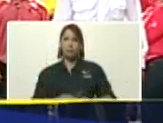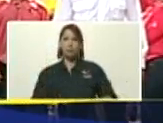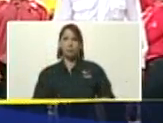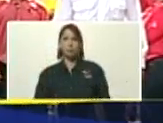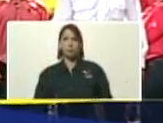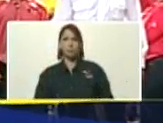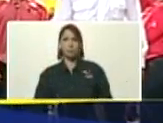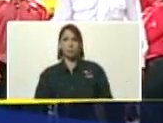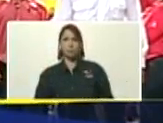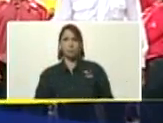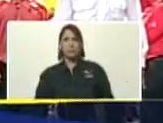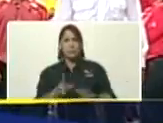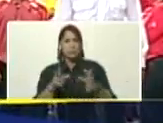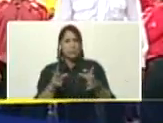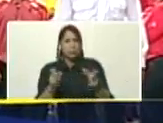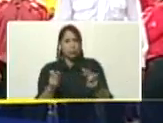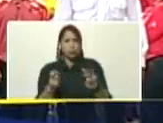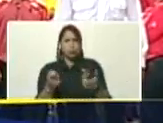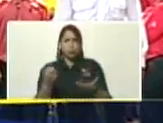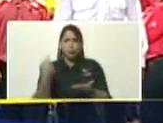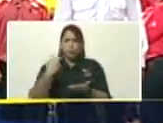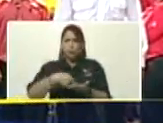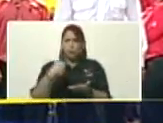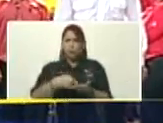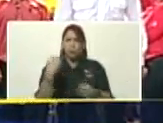en los sueldos y salarios de los trabajadores.